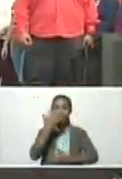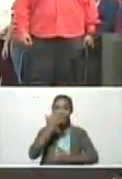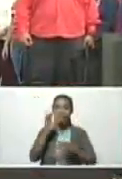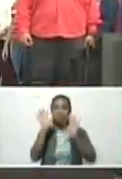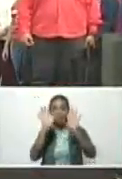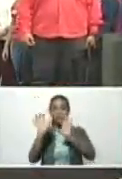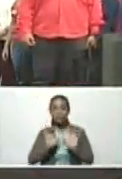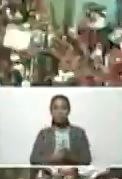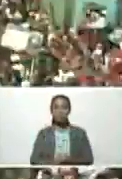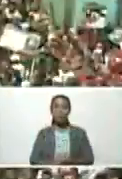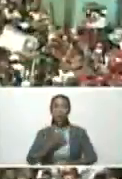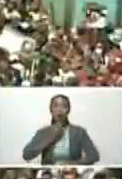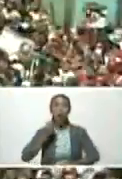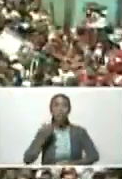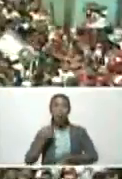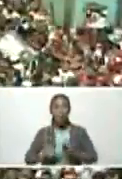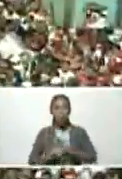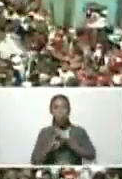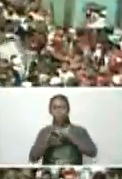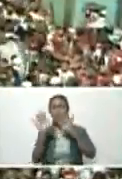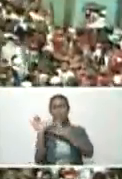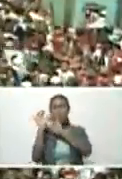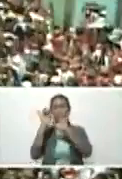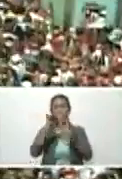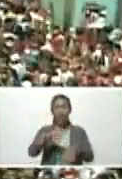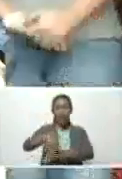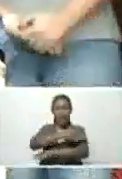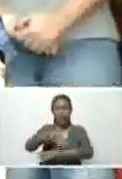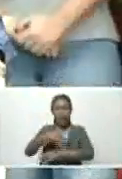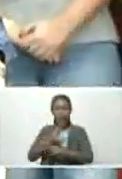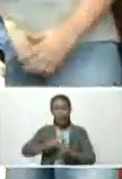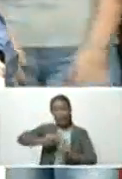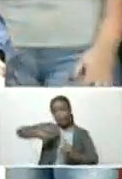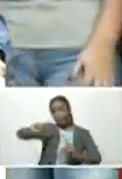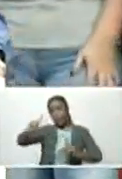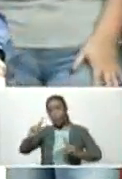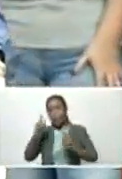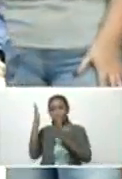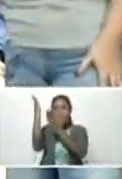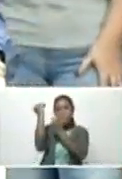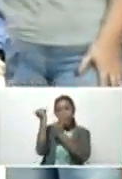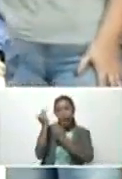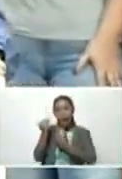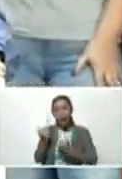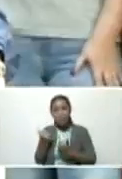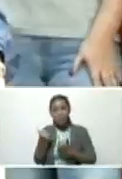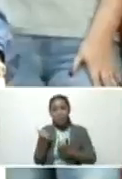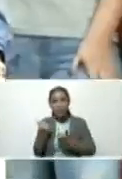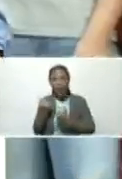La juventud desbordada en las calles, con su energía, con su esperanza,